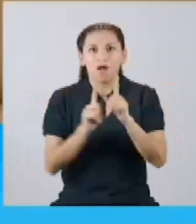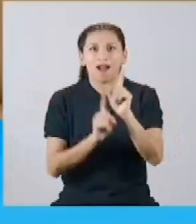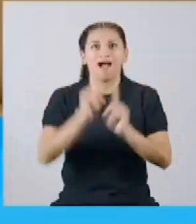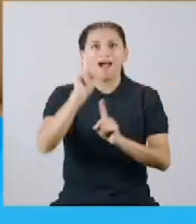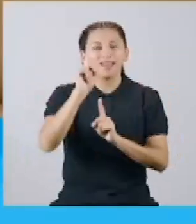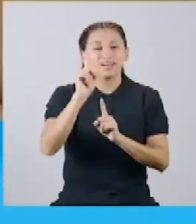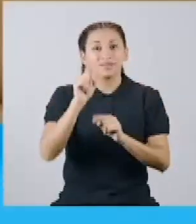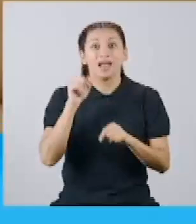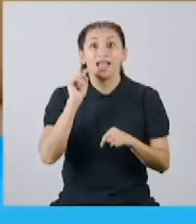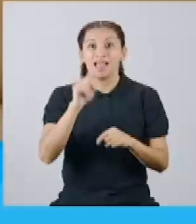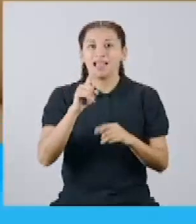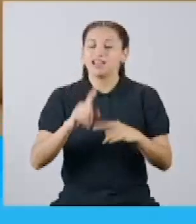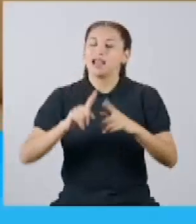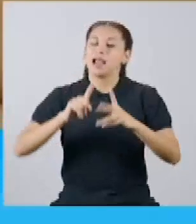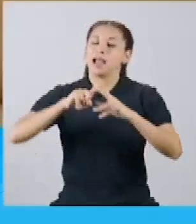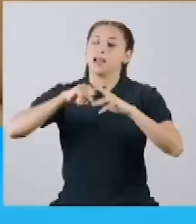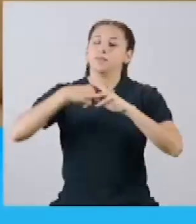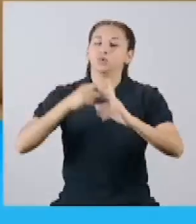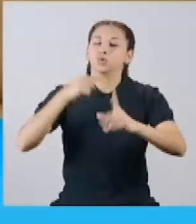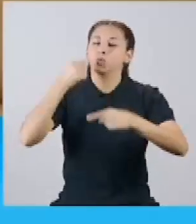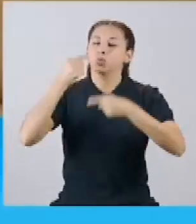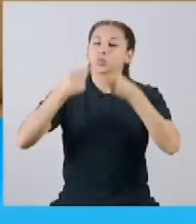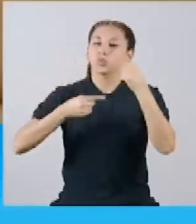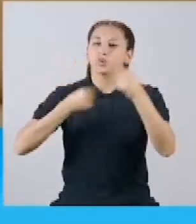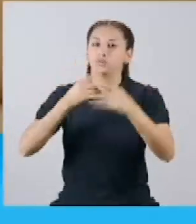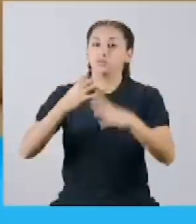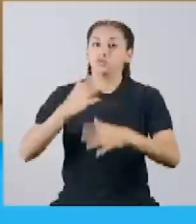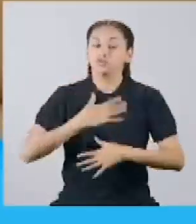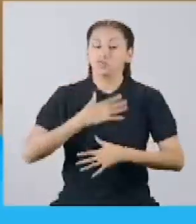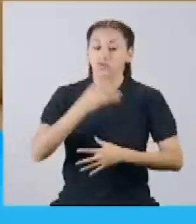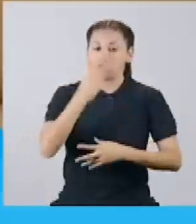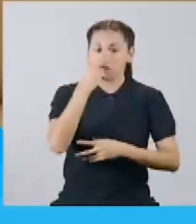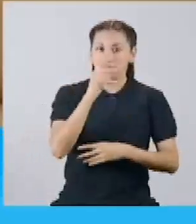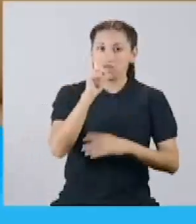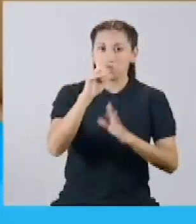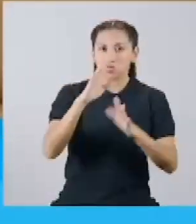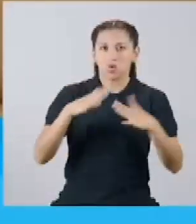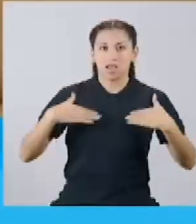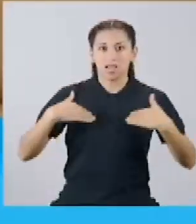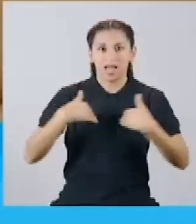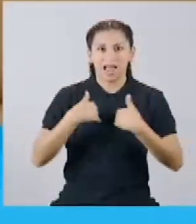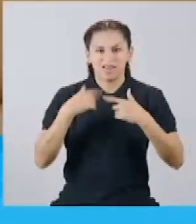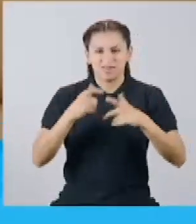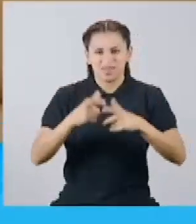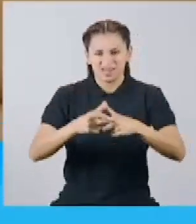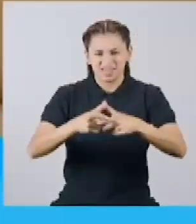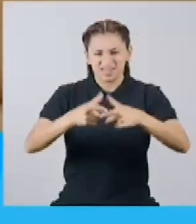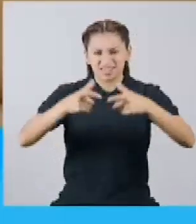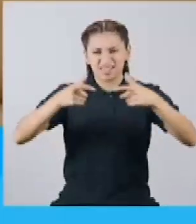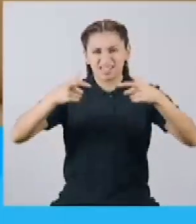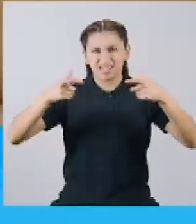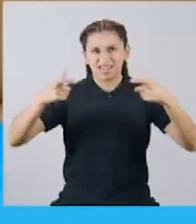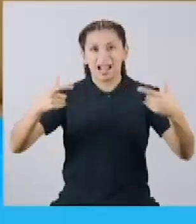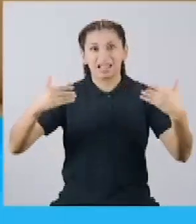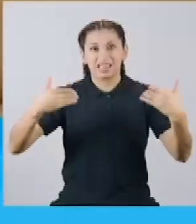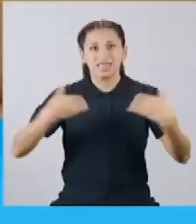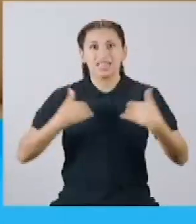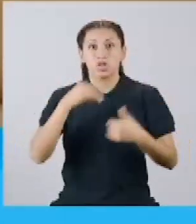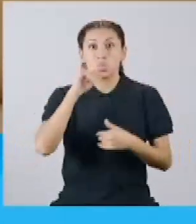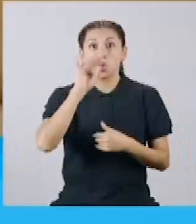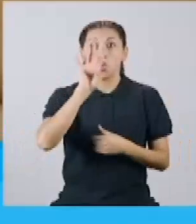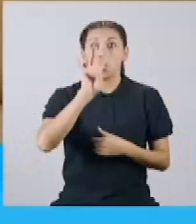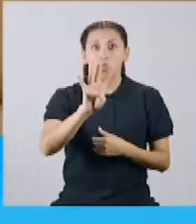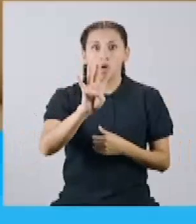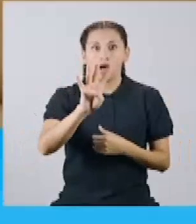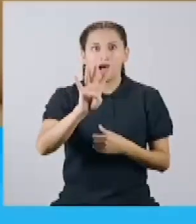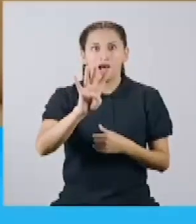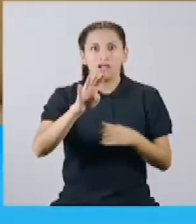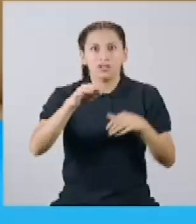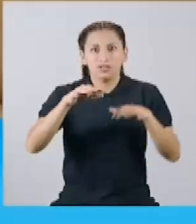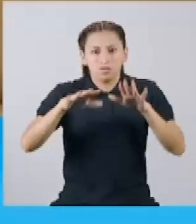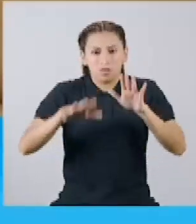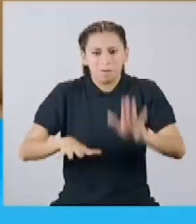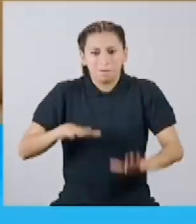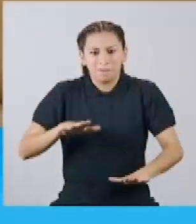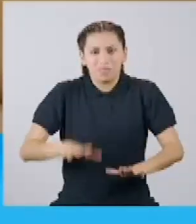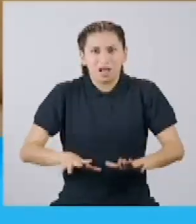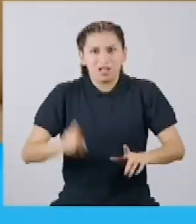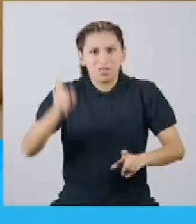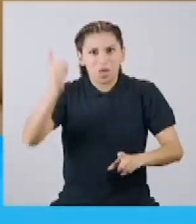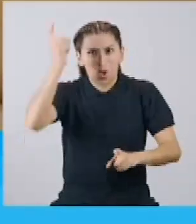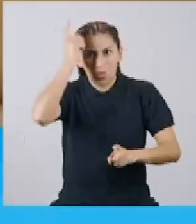ciudad! Él comenzó a relatar. Vi un animal muy grande que tenía 4 patas y